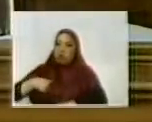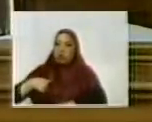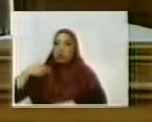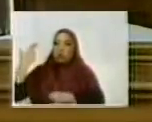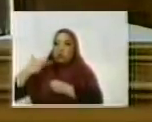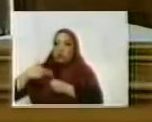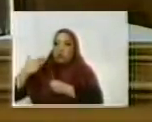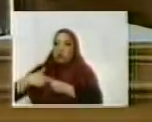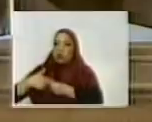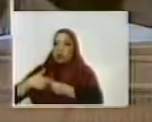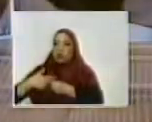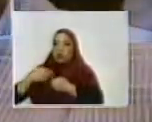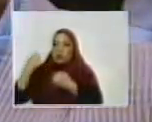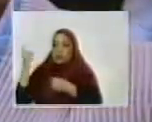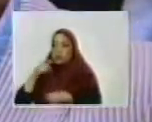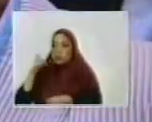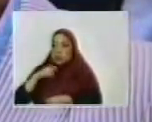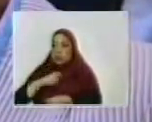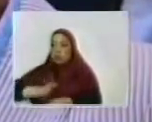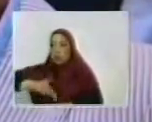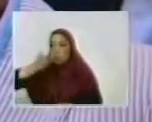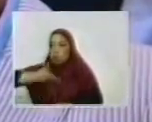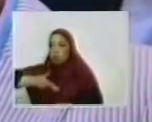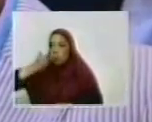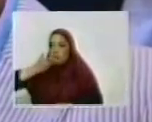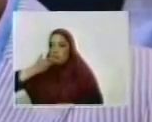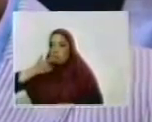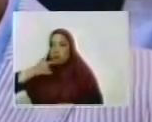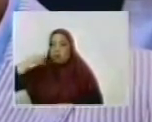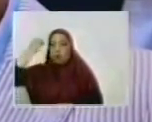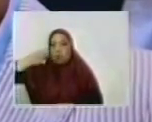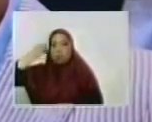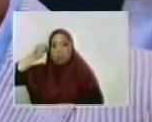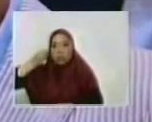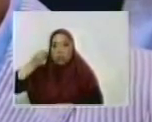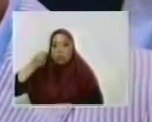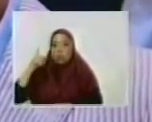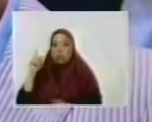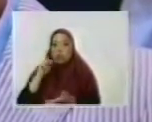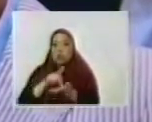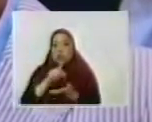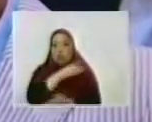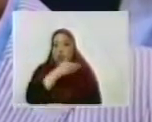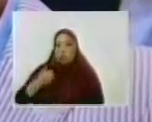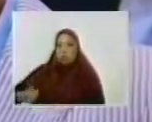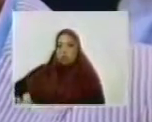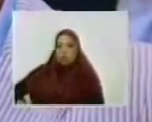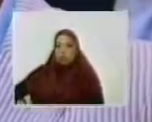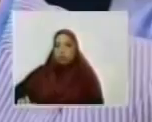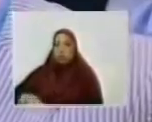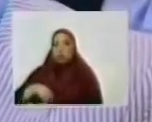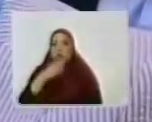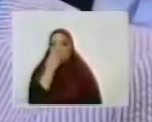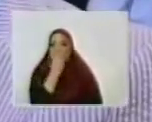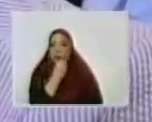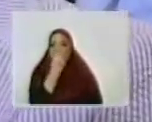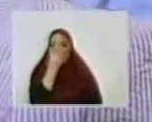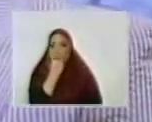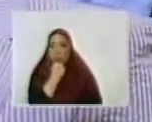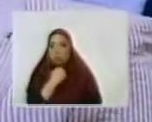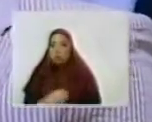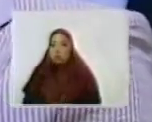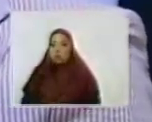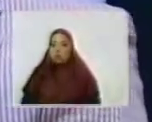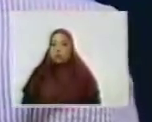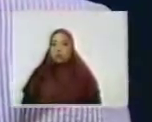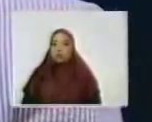naturales estratégicos. Considerando que el presidente constitucional de la República Bolivariana de Venezuela, Nicolás